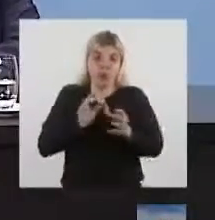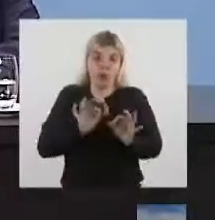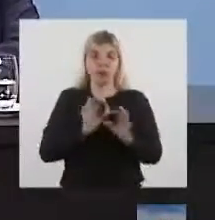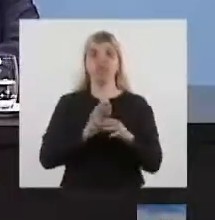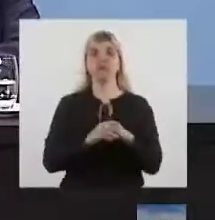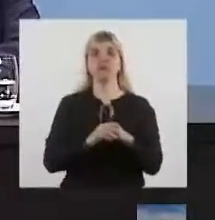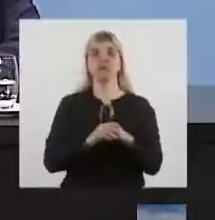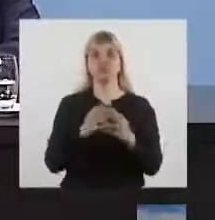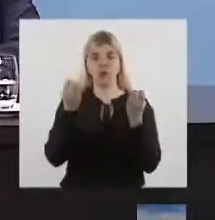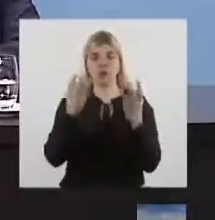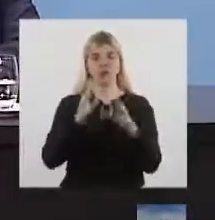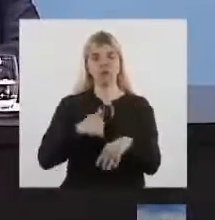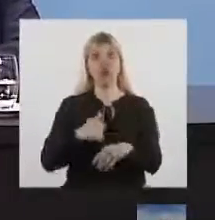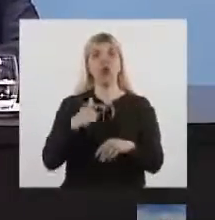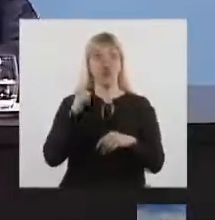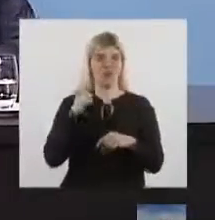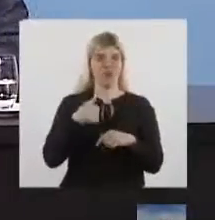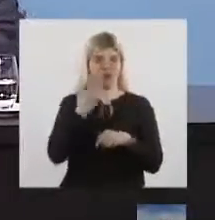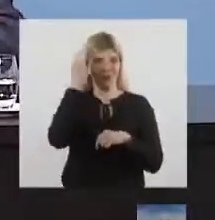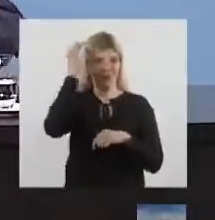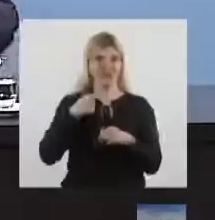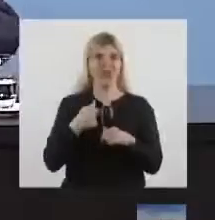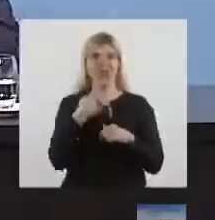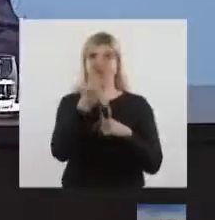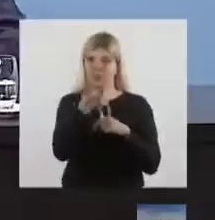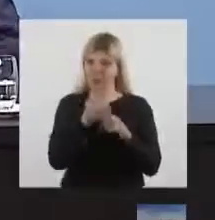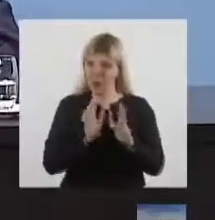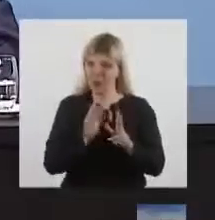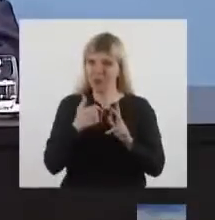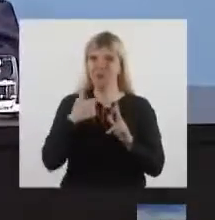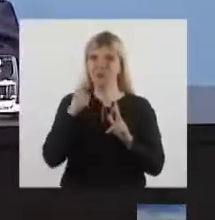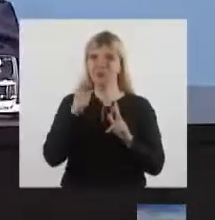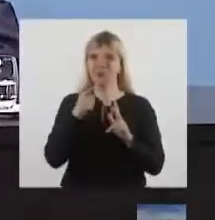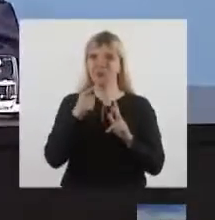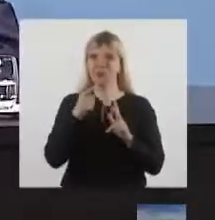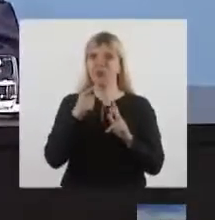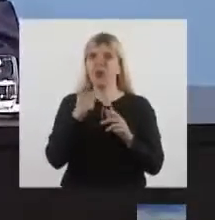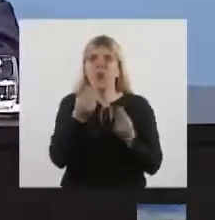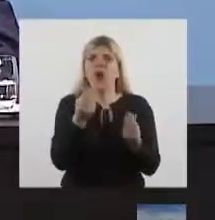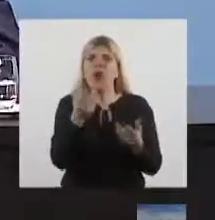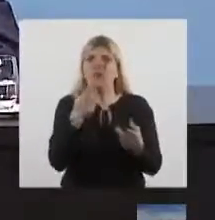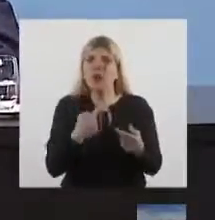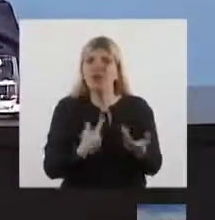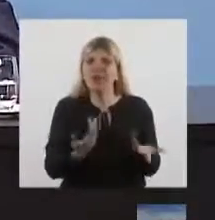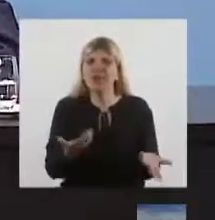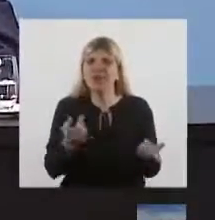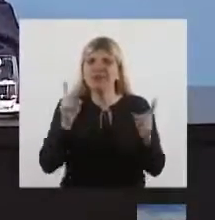juicio porque empiezo por preguntándome que me pregunto